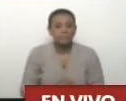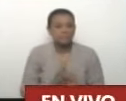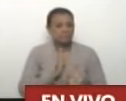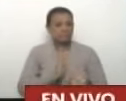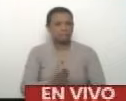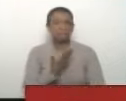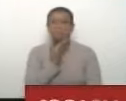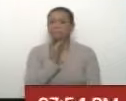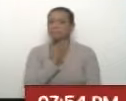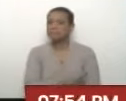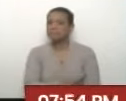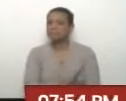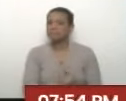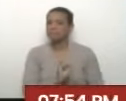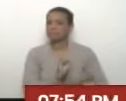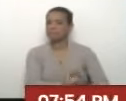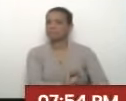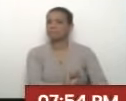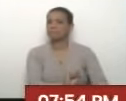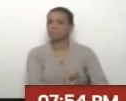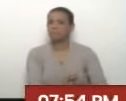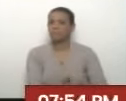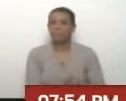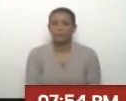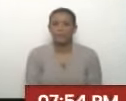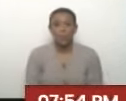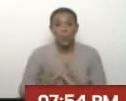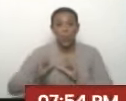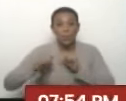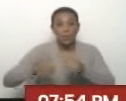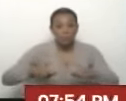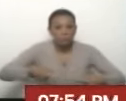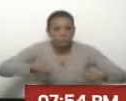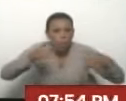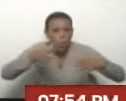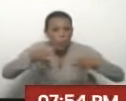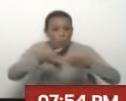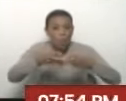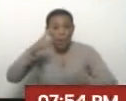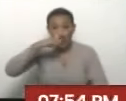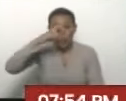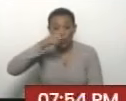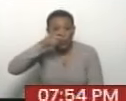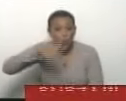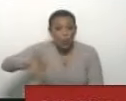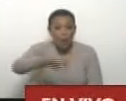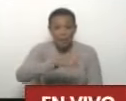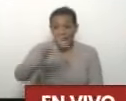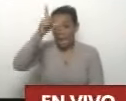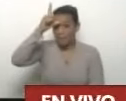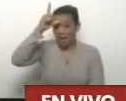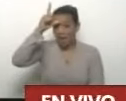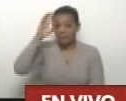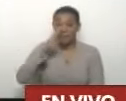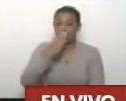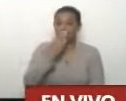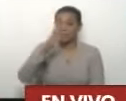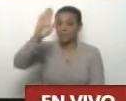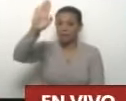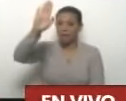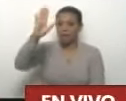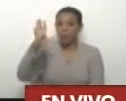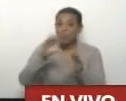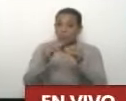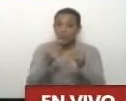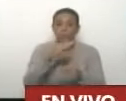repudiable, condenable. Cuando empezó la persecución contra el pueblo judío en la Alemania nazi,